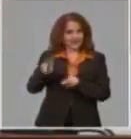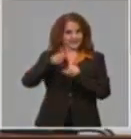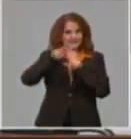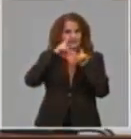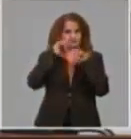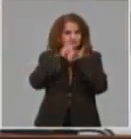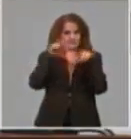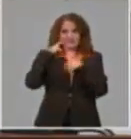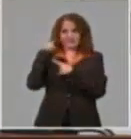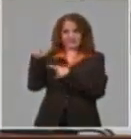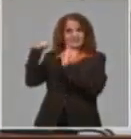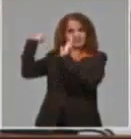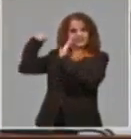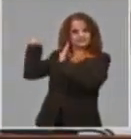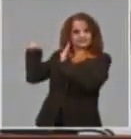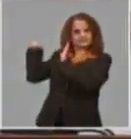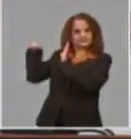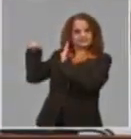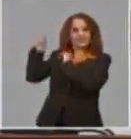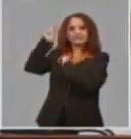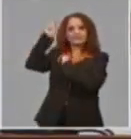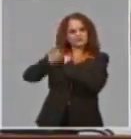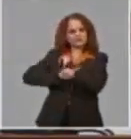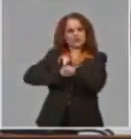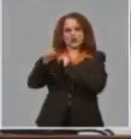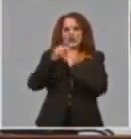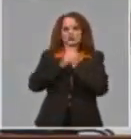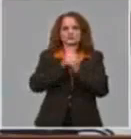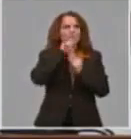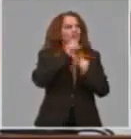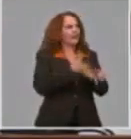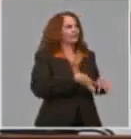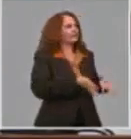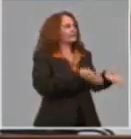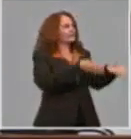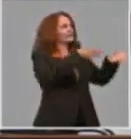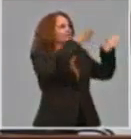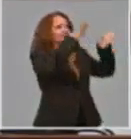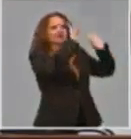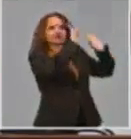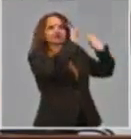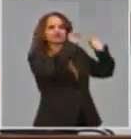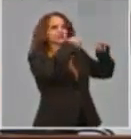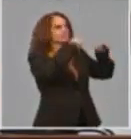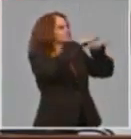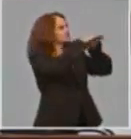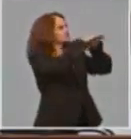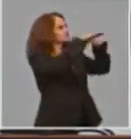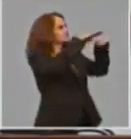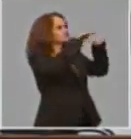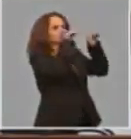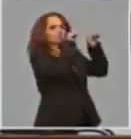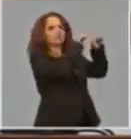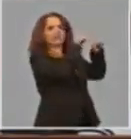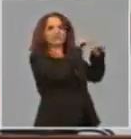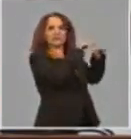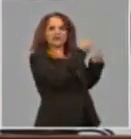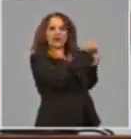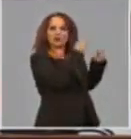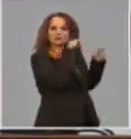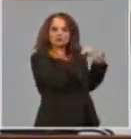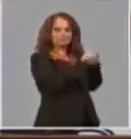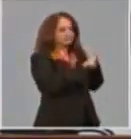odio. Vean una persona que ha adquirido casi un edificio que tiene un piso para autos, un piso